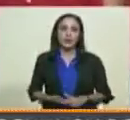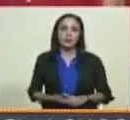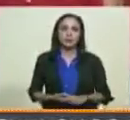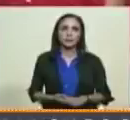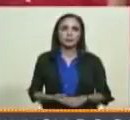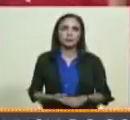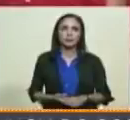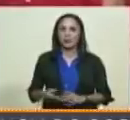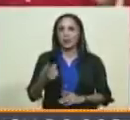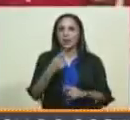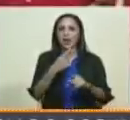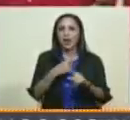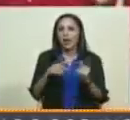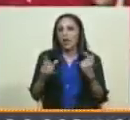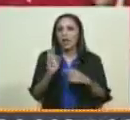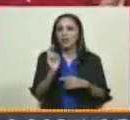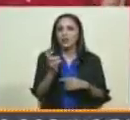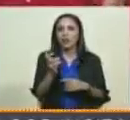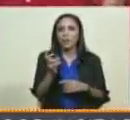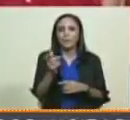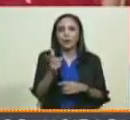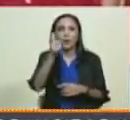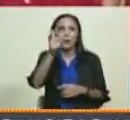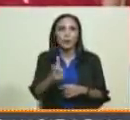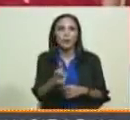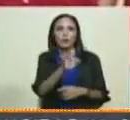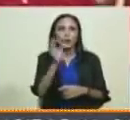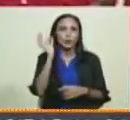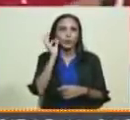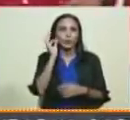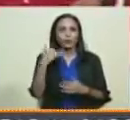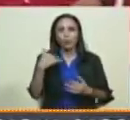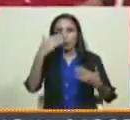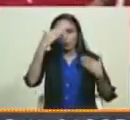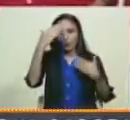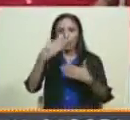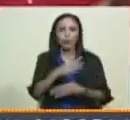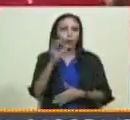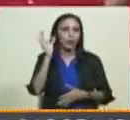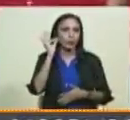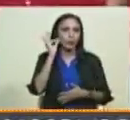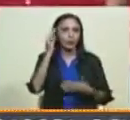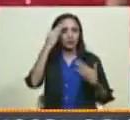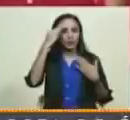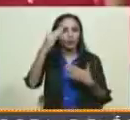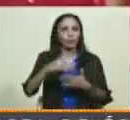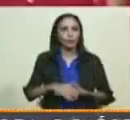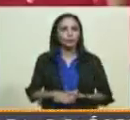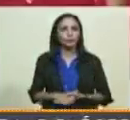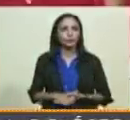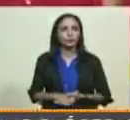Jazeera, no sé si está presente la periodista, le doy mi saludo, Lucía,